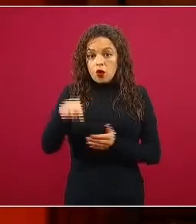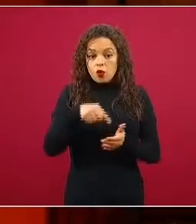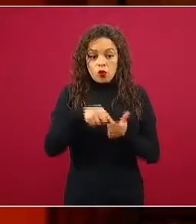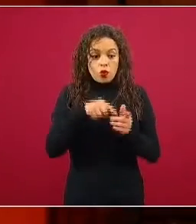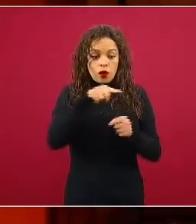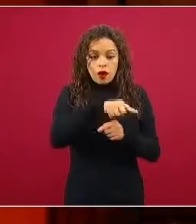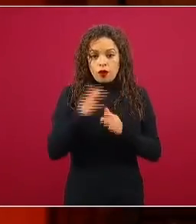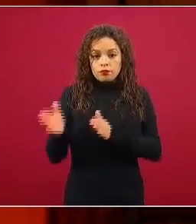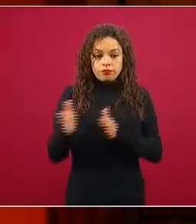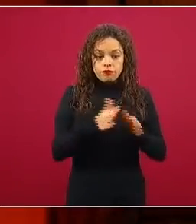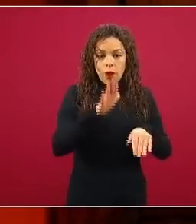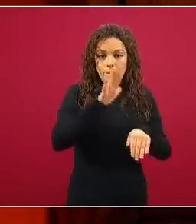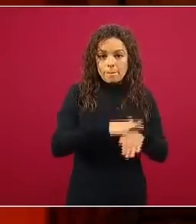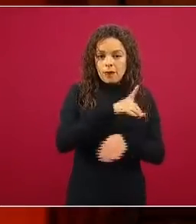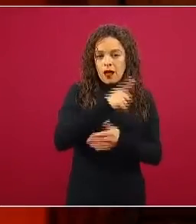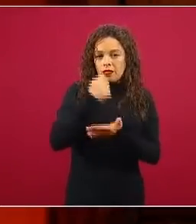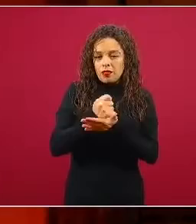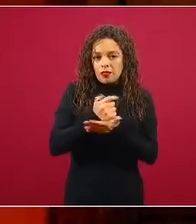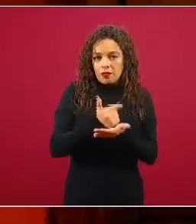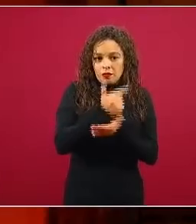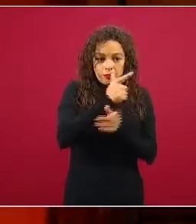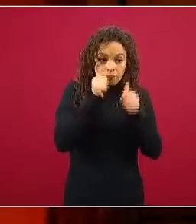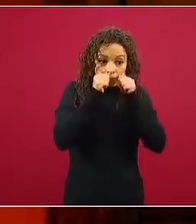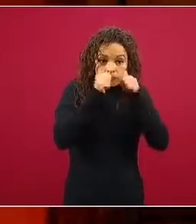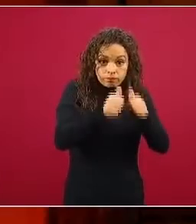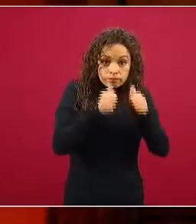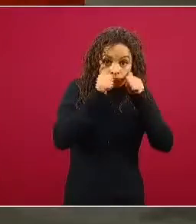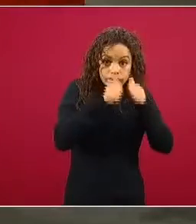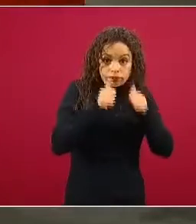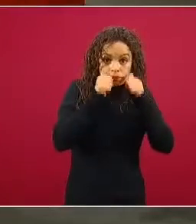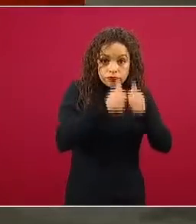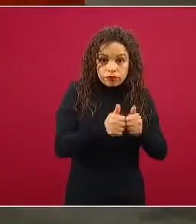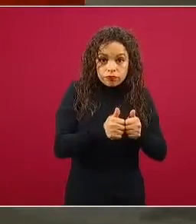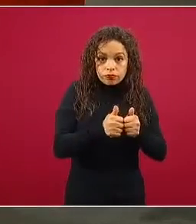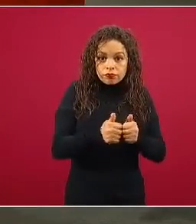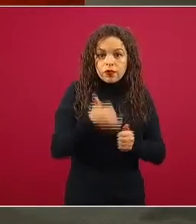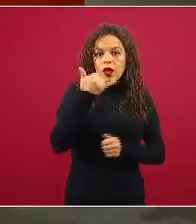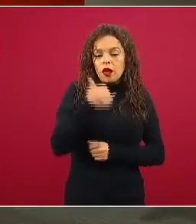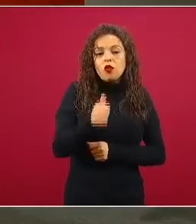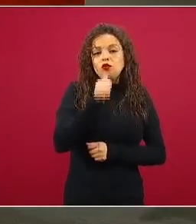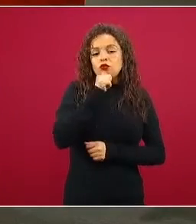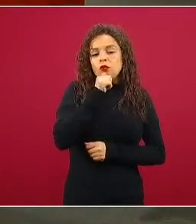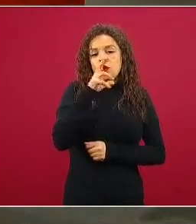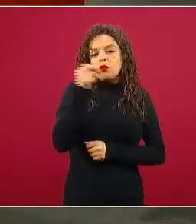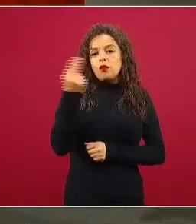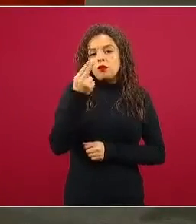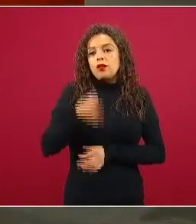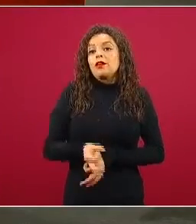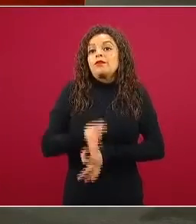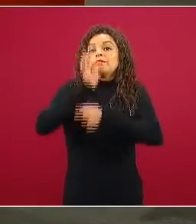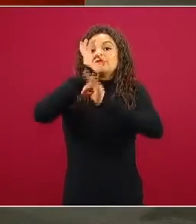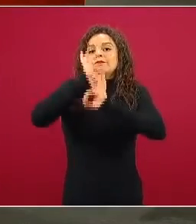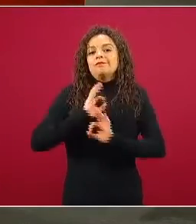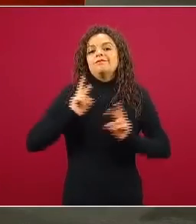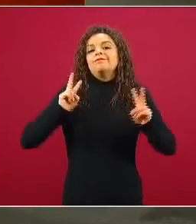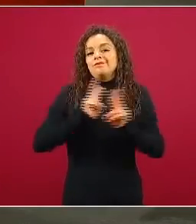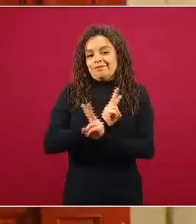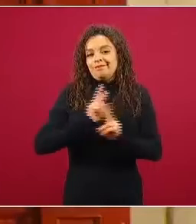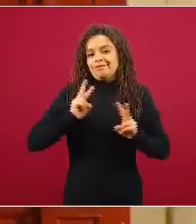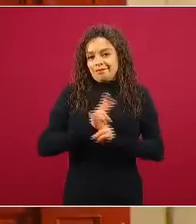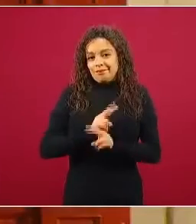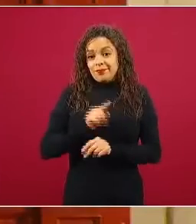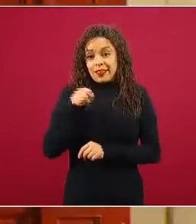cuidados intensivos y por lo tanto tampoco todavía un ventilador. Asimismo, se tenían en esta